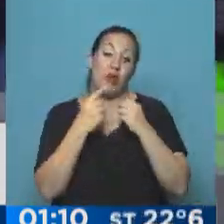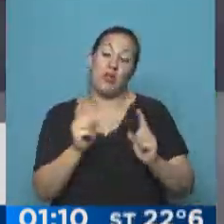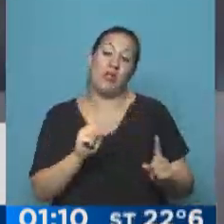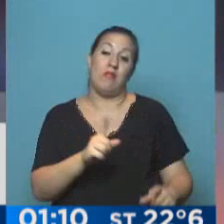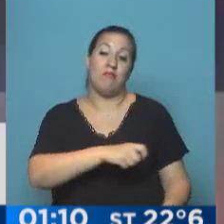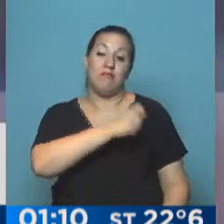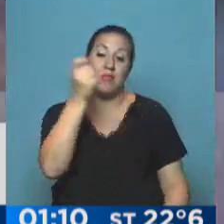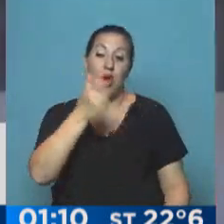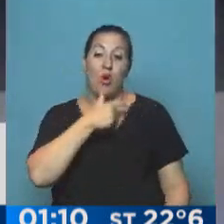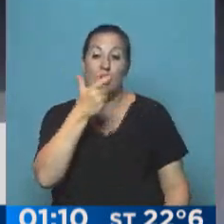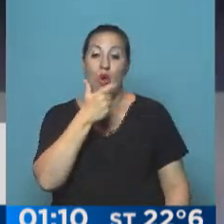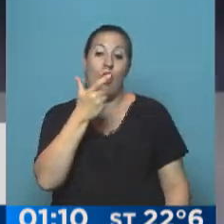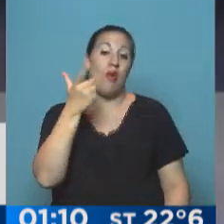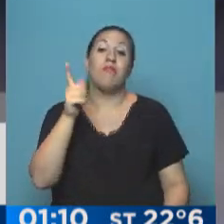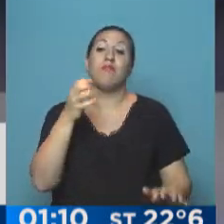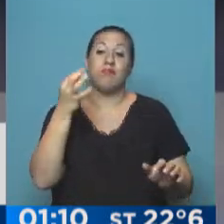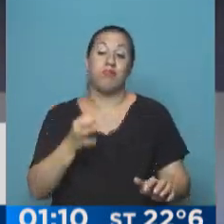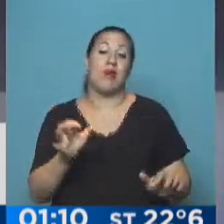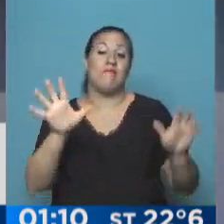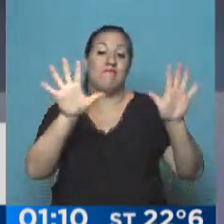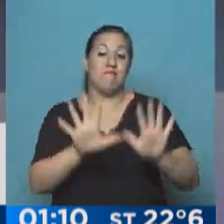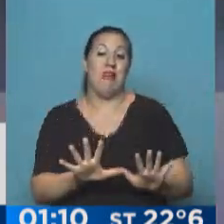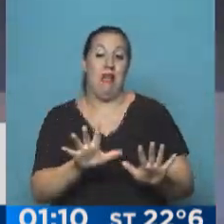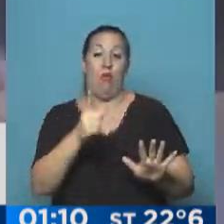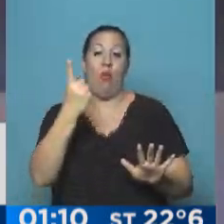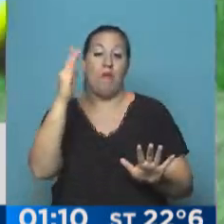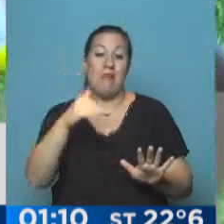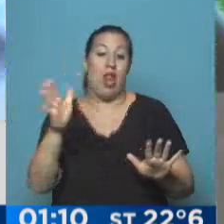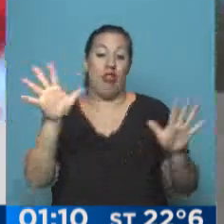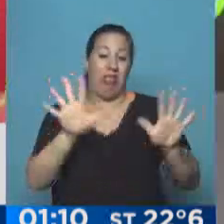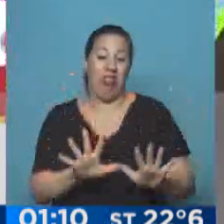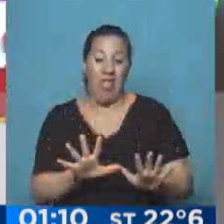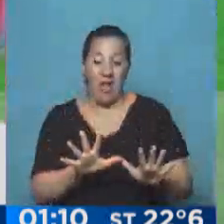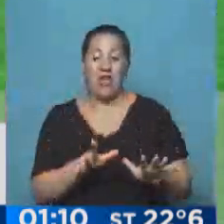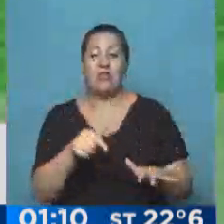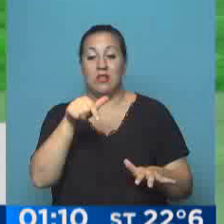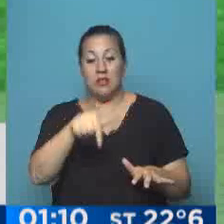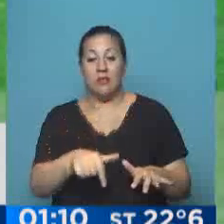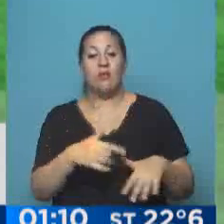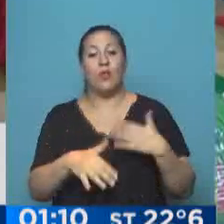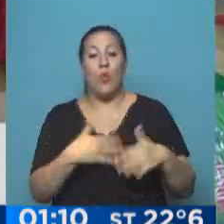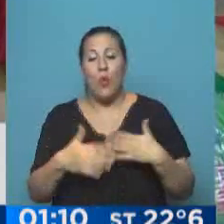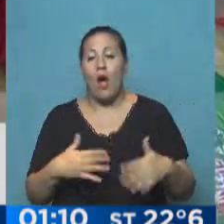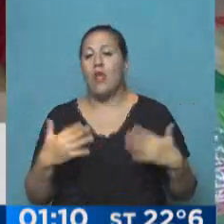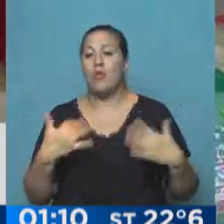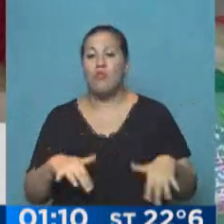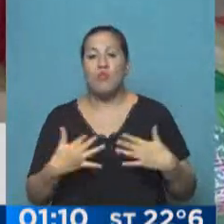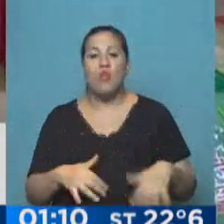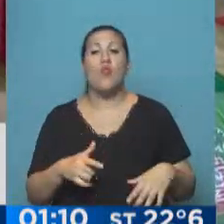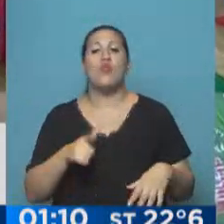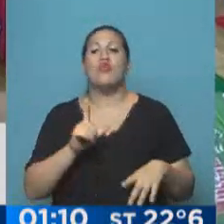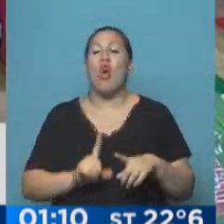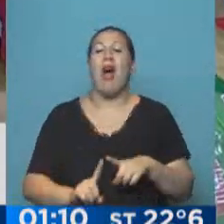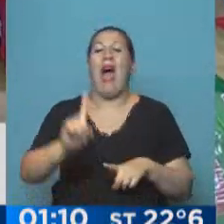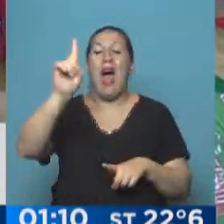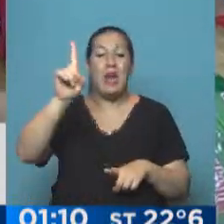uno menos iba a quedar Huracán, que ya a esa altura sentía muchísimo el desgaste de estar jugando a varios metros, más de 2.000 por encima del nivel del mar. Recordemos